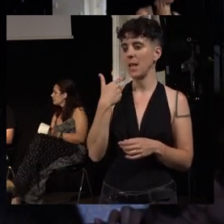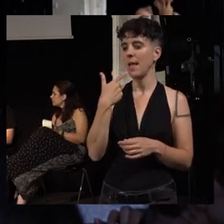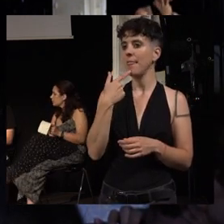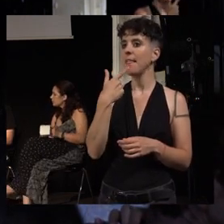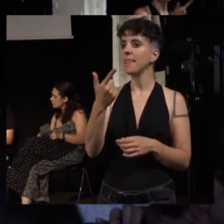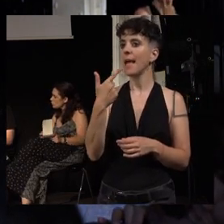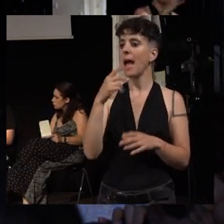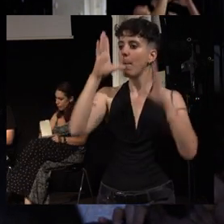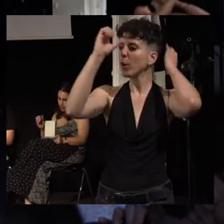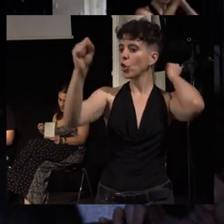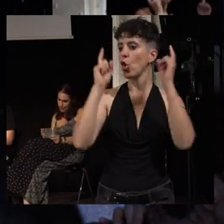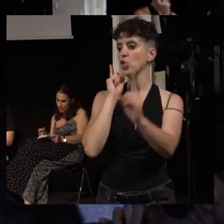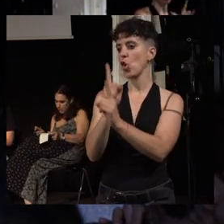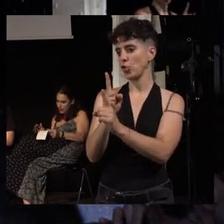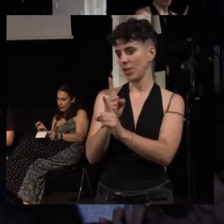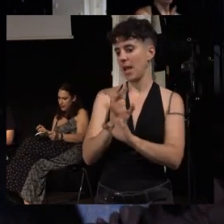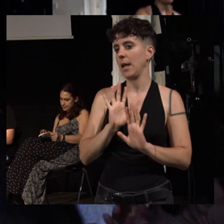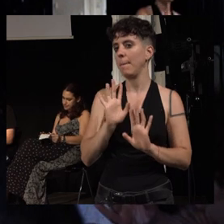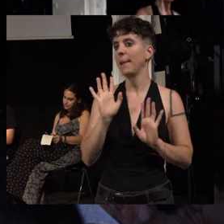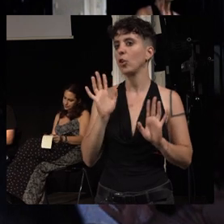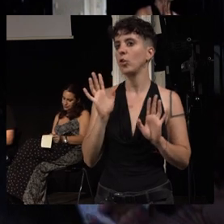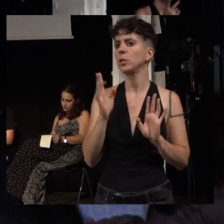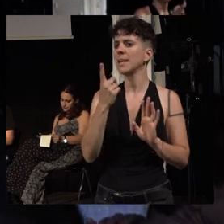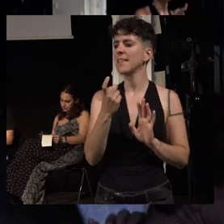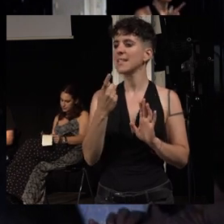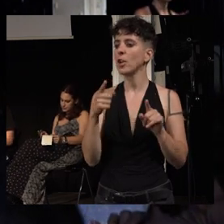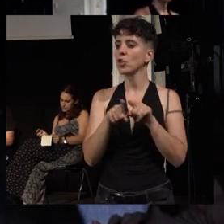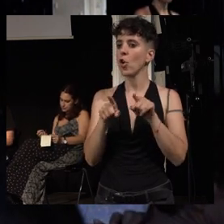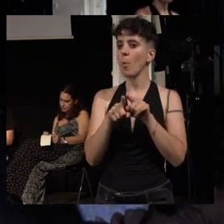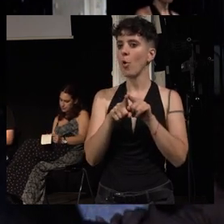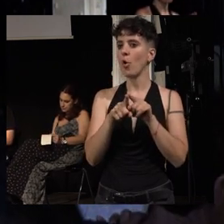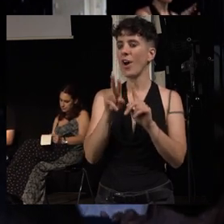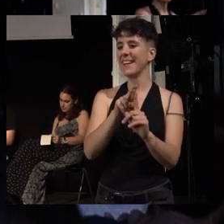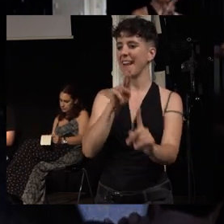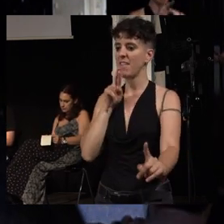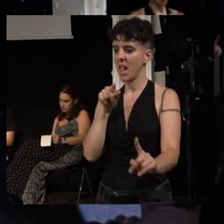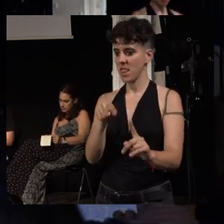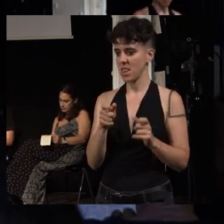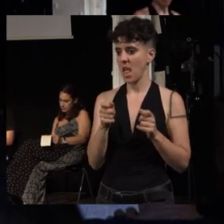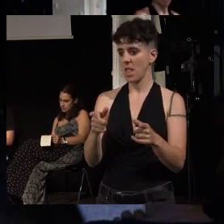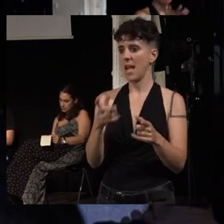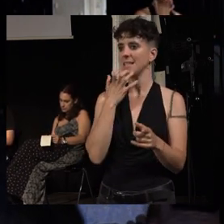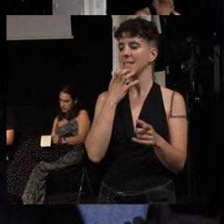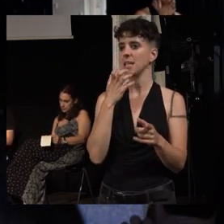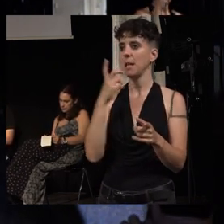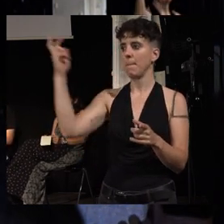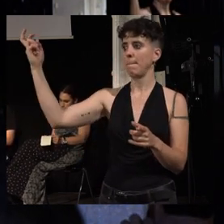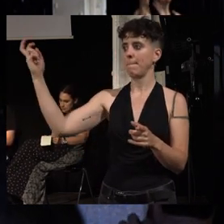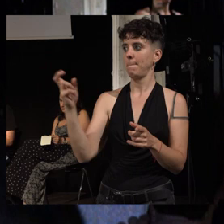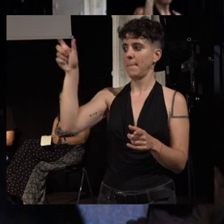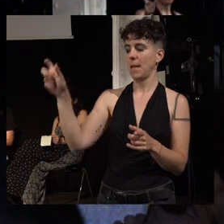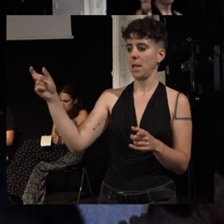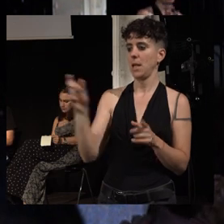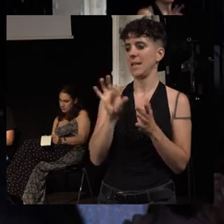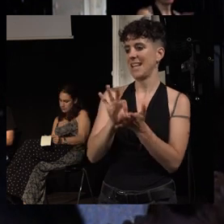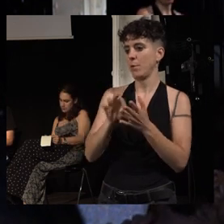creo que sí que es necesario por lo menos dar una referencia de cómo tienes que tratar en la diversidad genérica a la gente cuando te llega un servicio público, ¿no? Y más en una